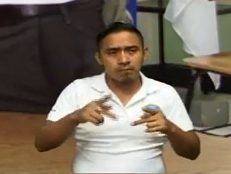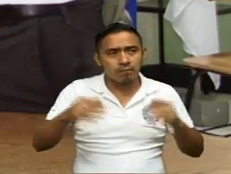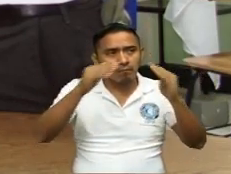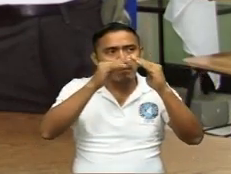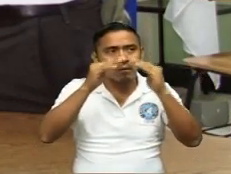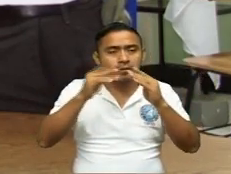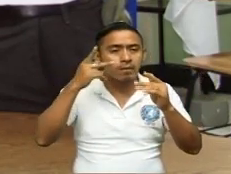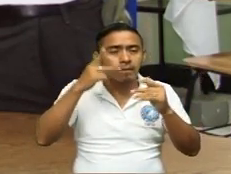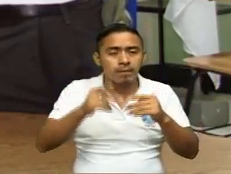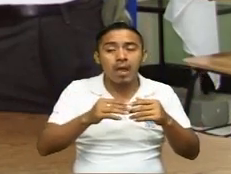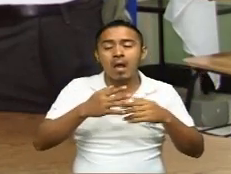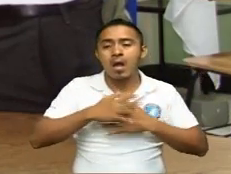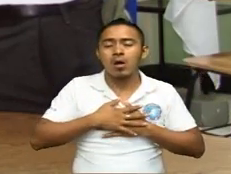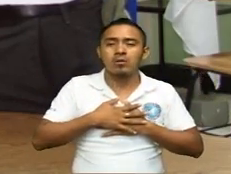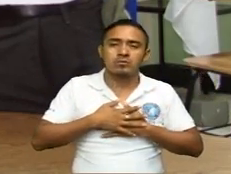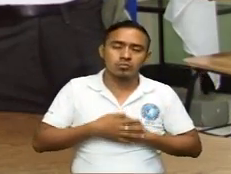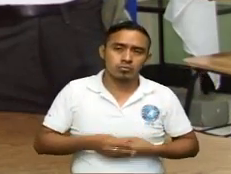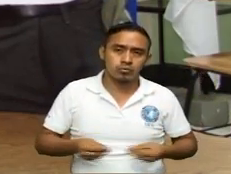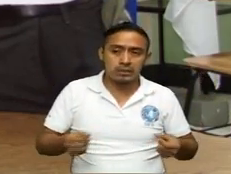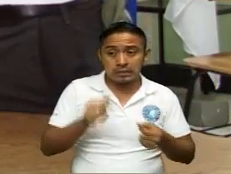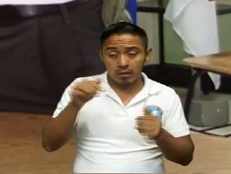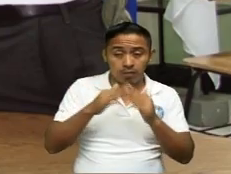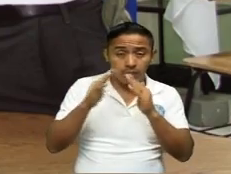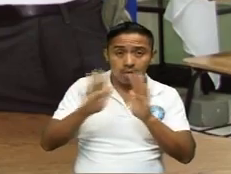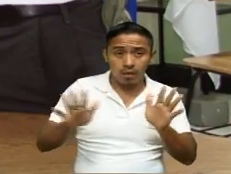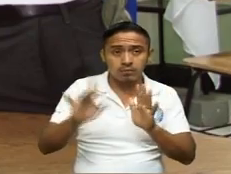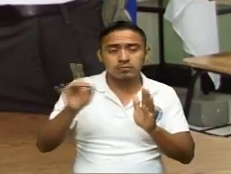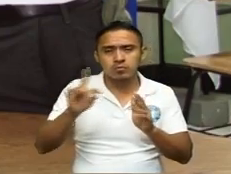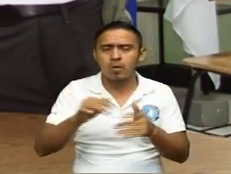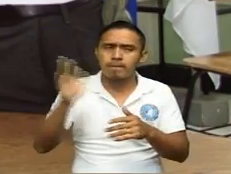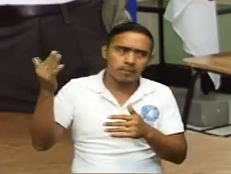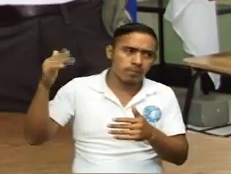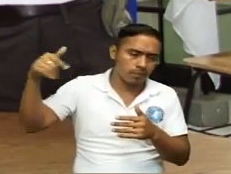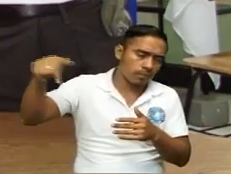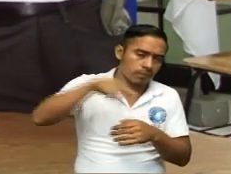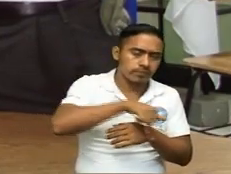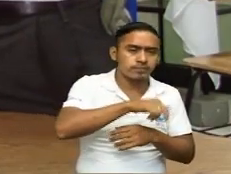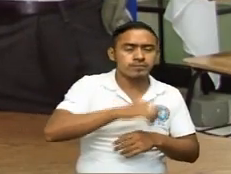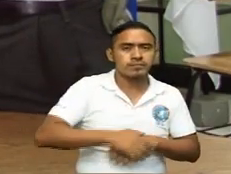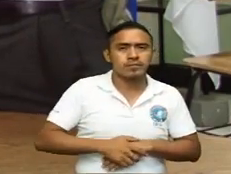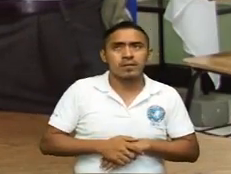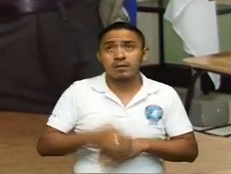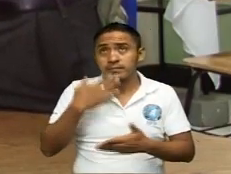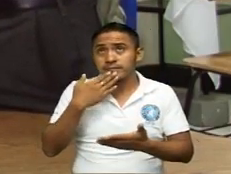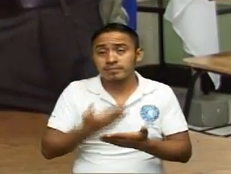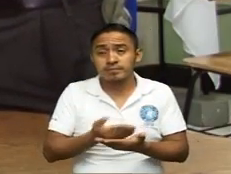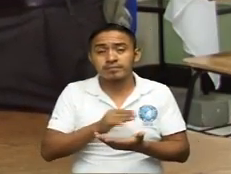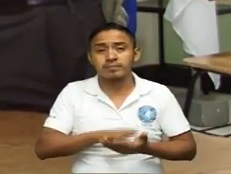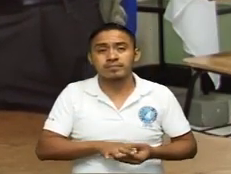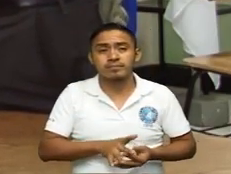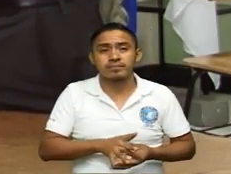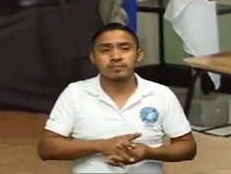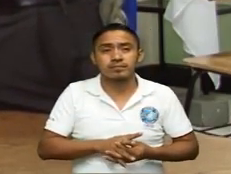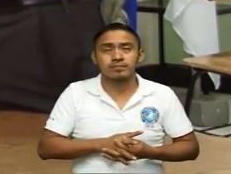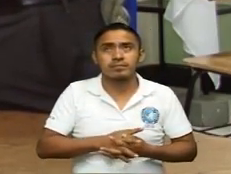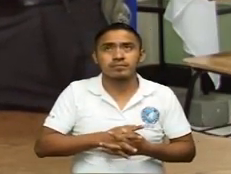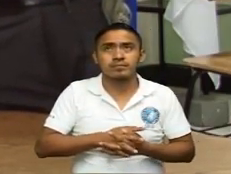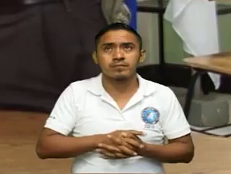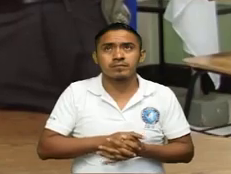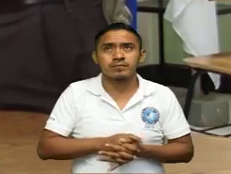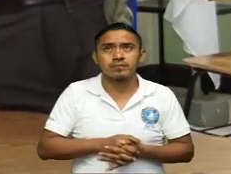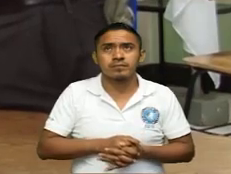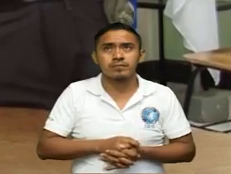ya con eso se relajan. No significa que se queden en su casa. Tienen que venir, pues, para darle tratamiento a los niños. Muchas gracias, madre. Y, venga, venga. ¿Y